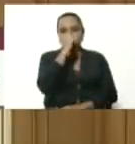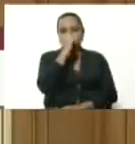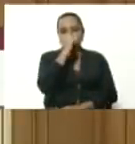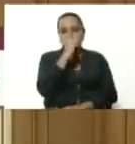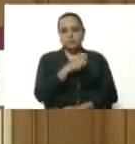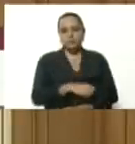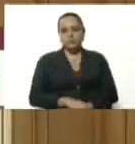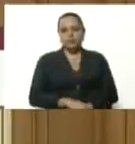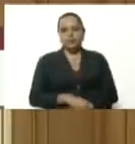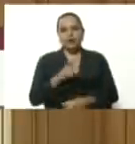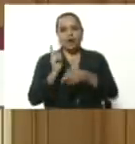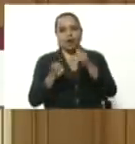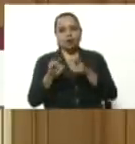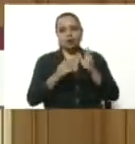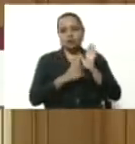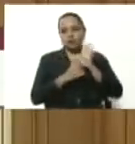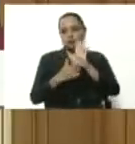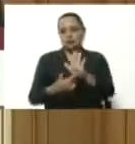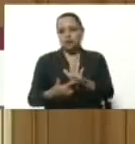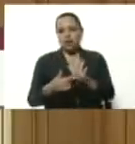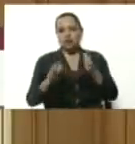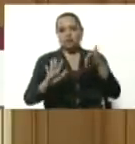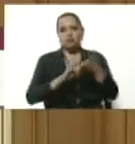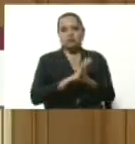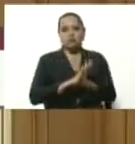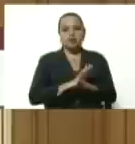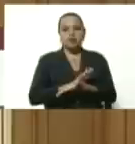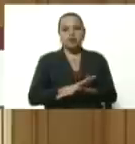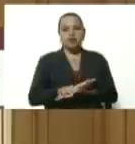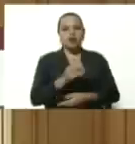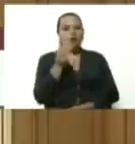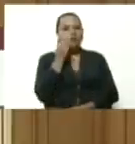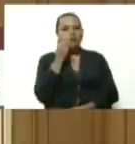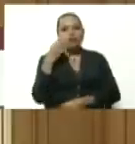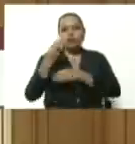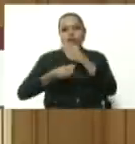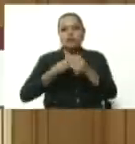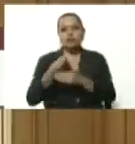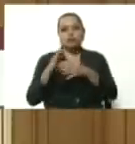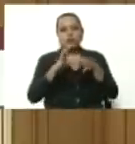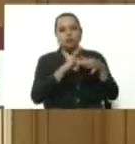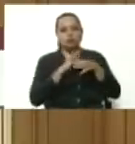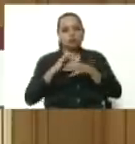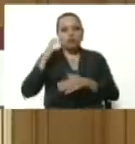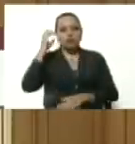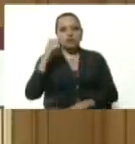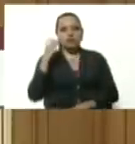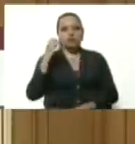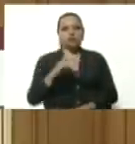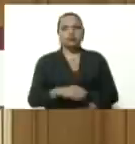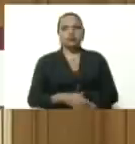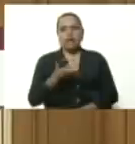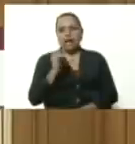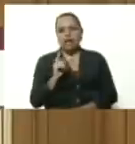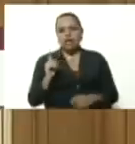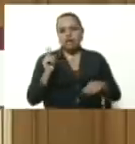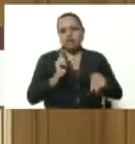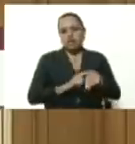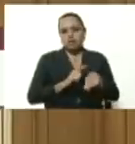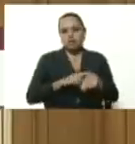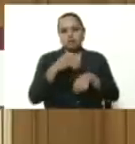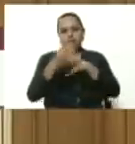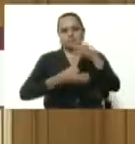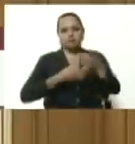cosas probatorias de la barbaridad ridícula que está haciendo la Unión Europea, vamos a tomarnos el tiempo para desglosarla,